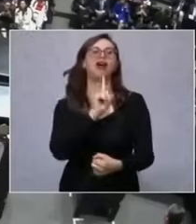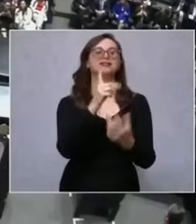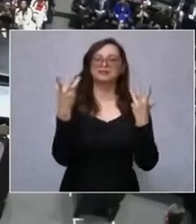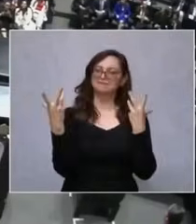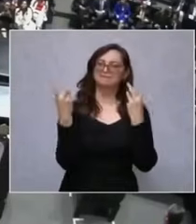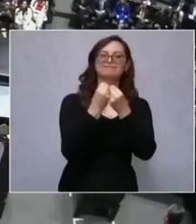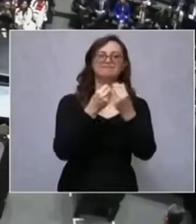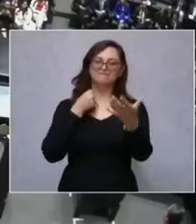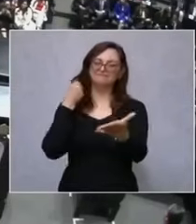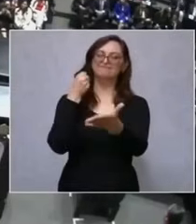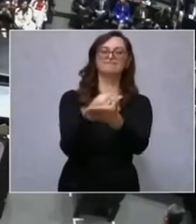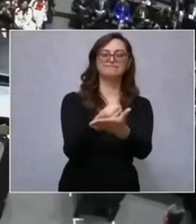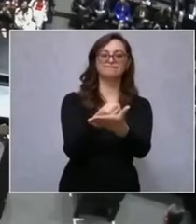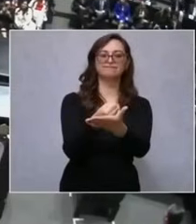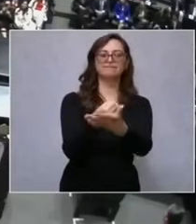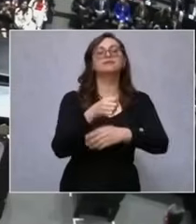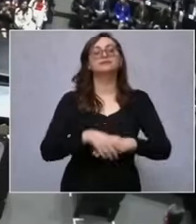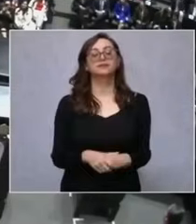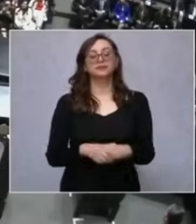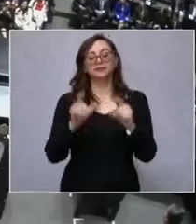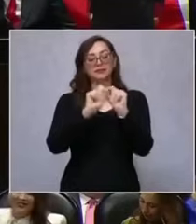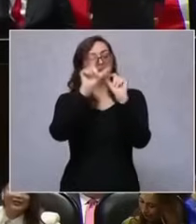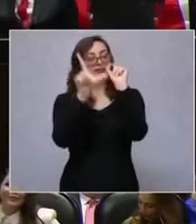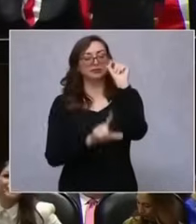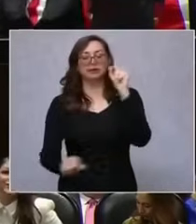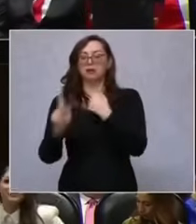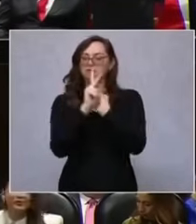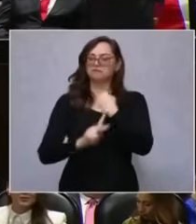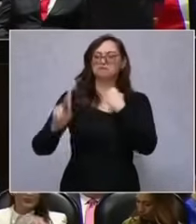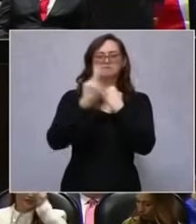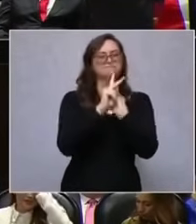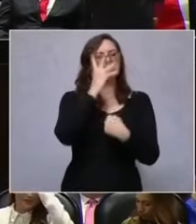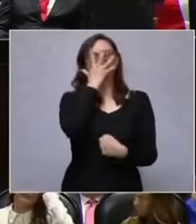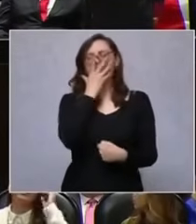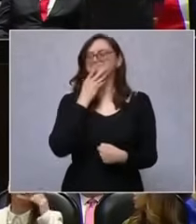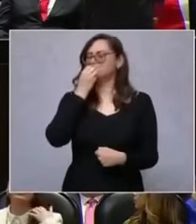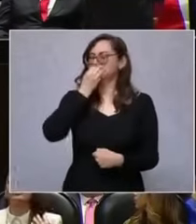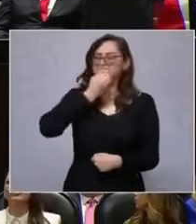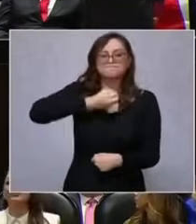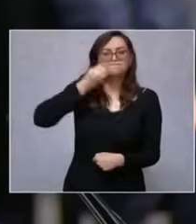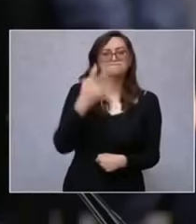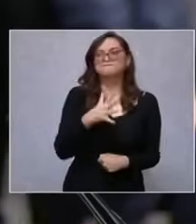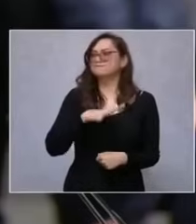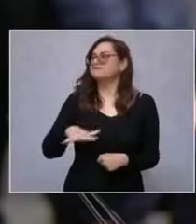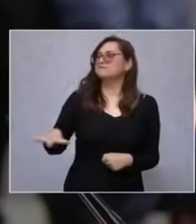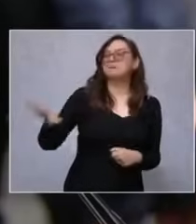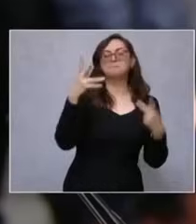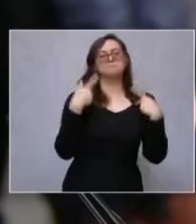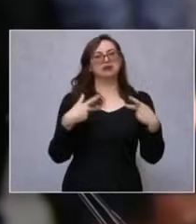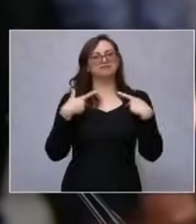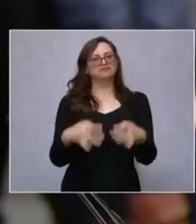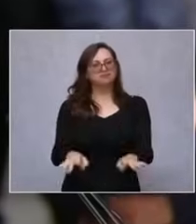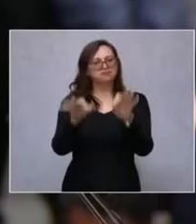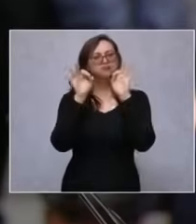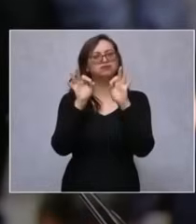De la mujer. México es un país maravilloso, con un pueblo extraordinario. Claro que sí. Nunca mejor somos dicho. Somos una gran